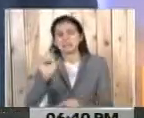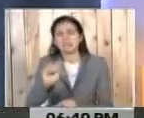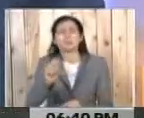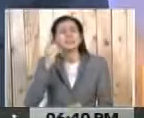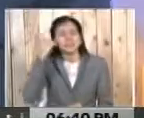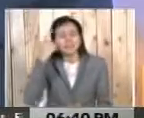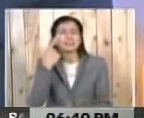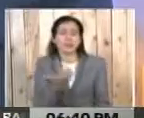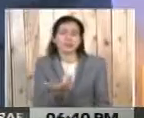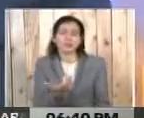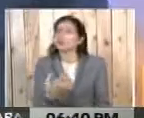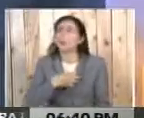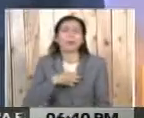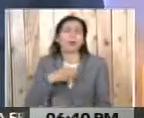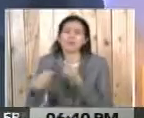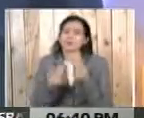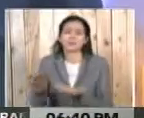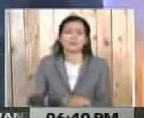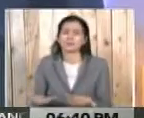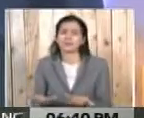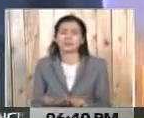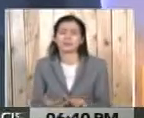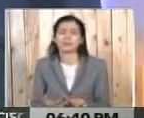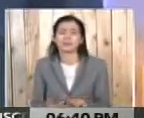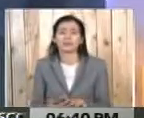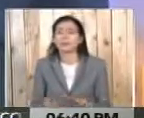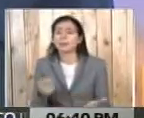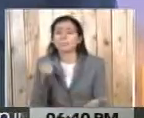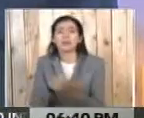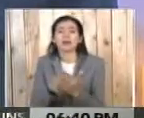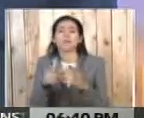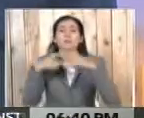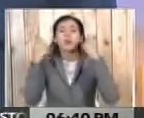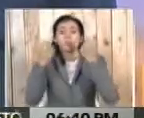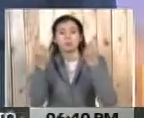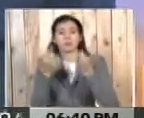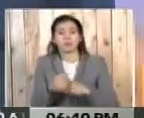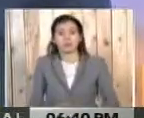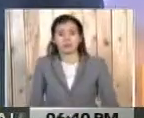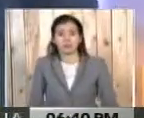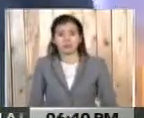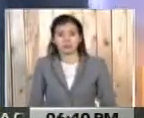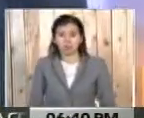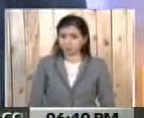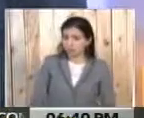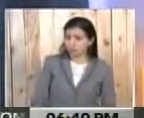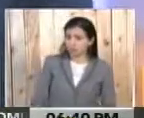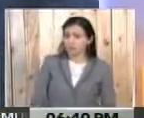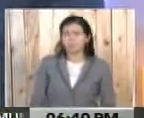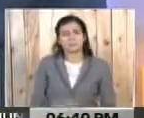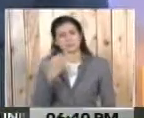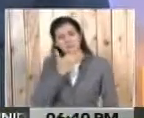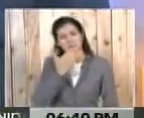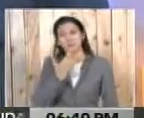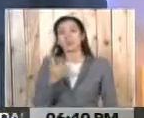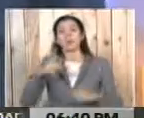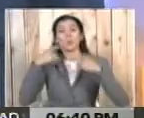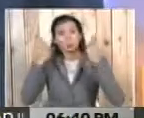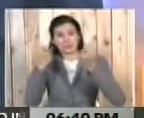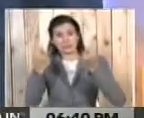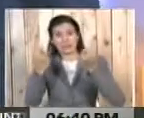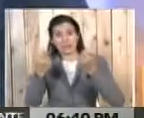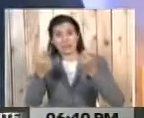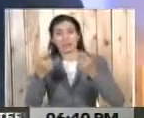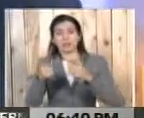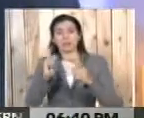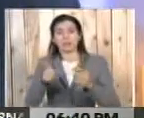eso no se puede hacer. Además piden que se le pague según la pauta publicitaria. Es decir, hay que pagarle según la pauta de las cuñas que tienen. Yo